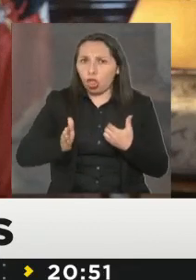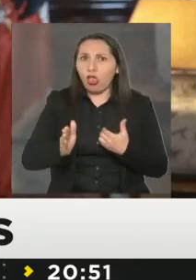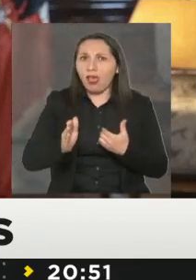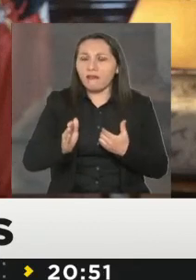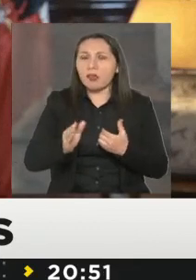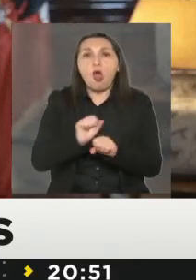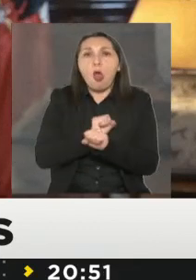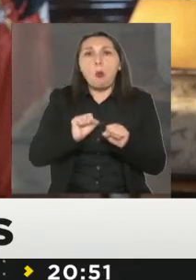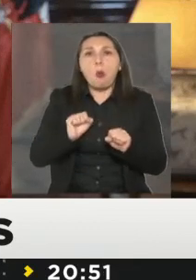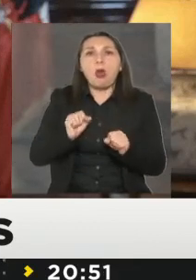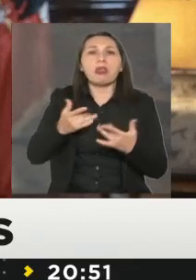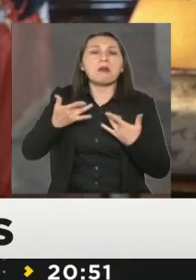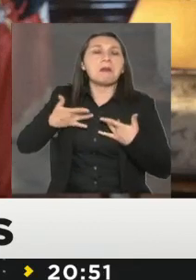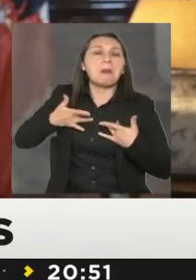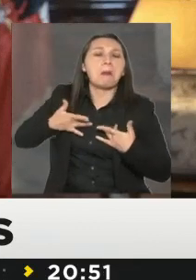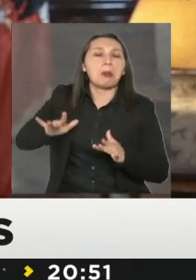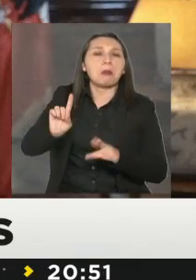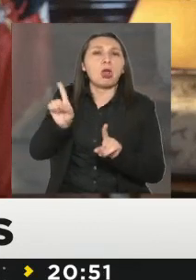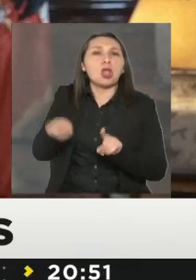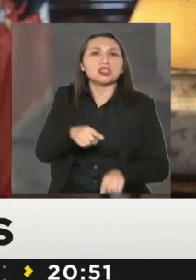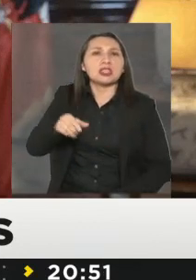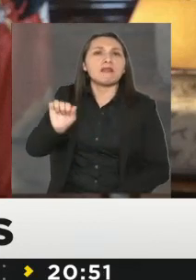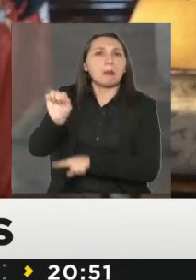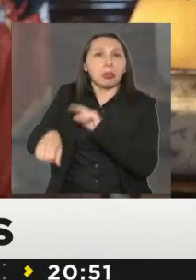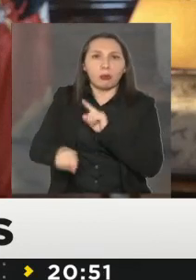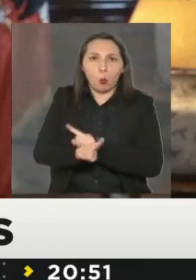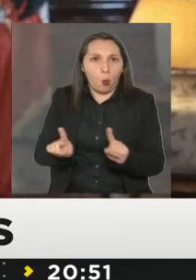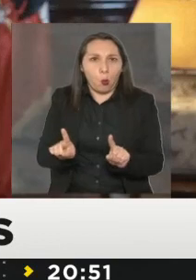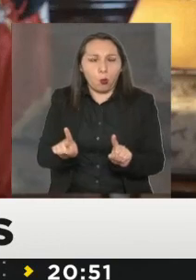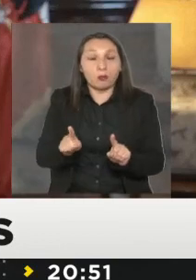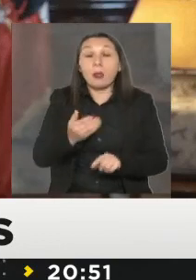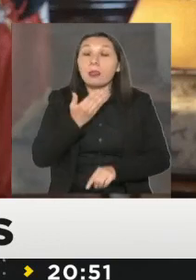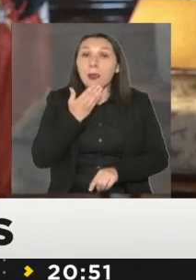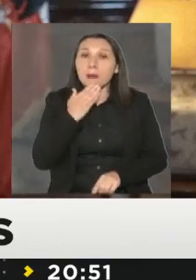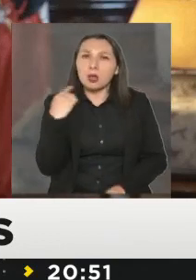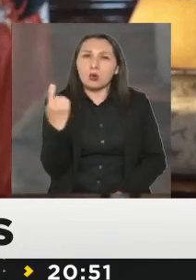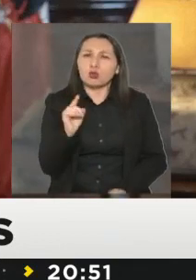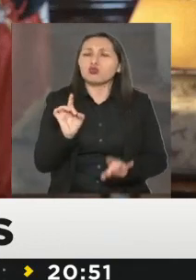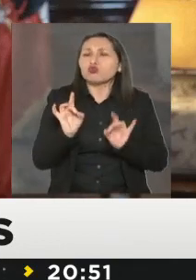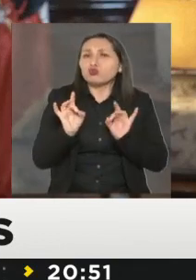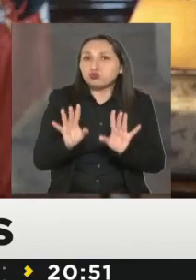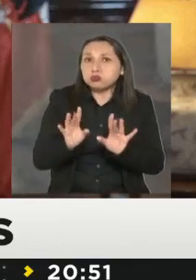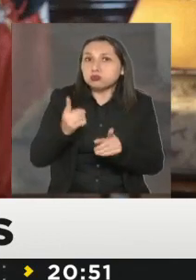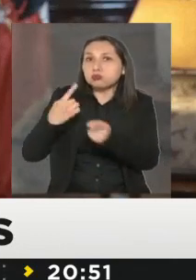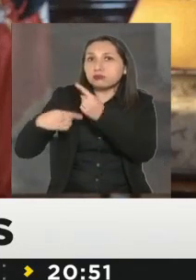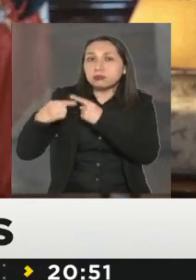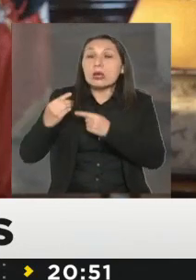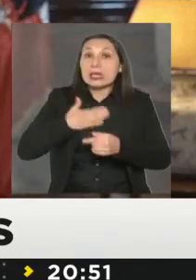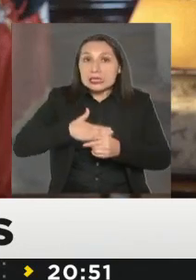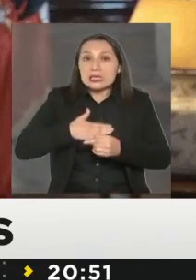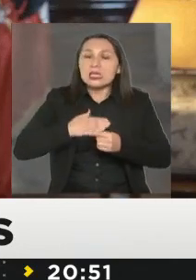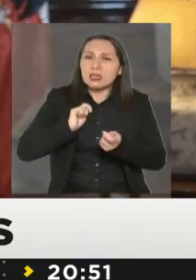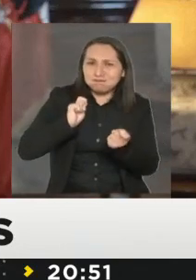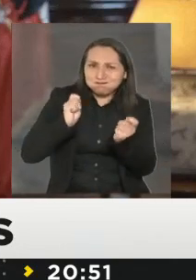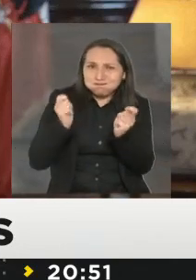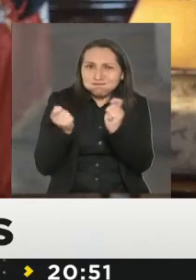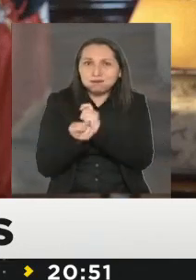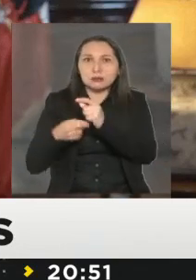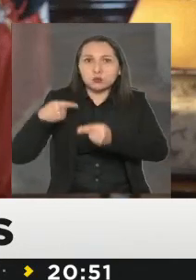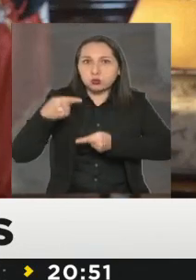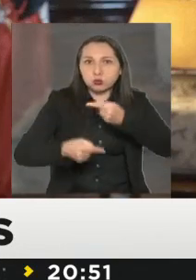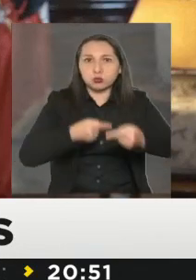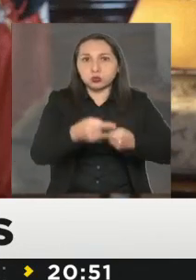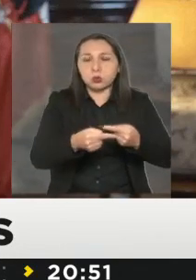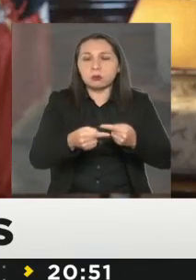y no podemos ignorarla también quienes hemos sido históricamente partidarios de este proceso de transformación